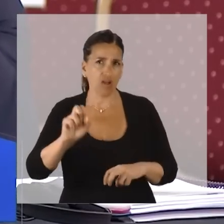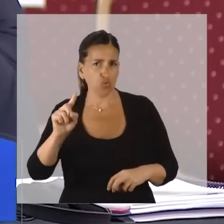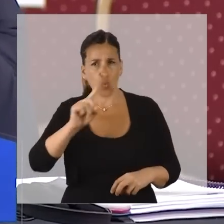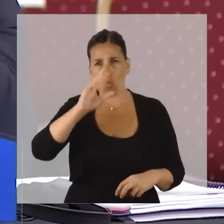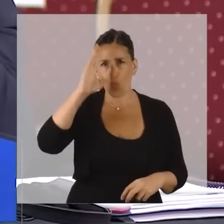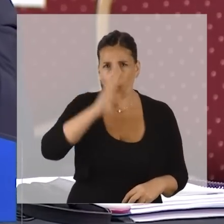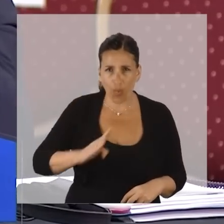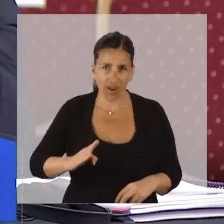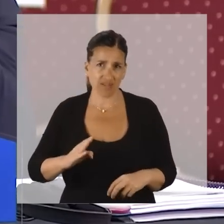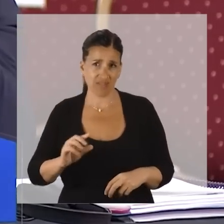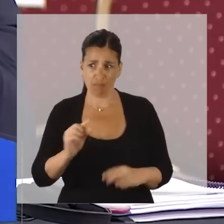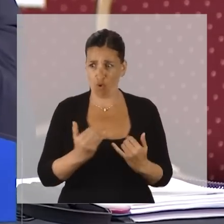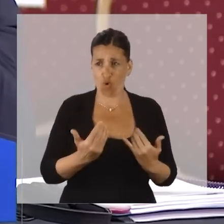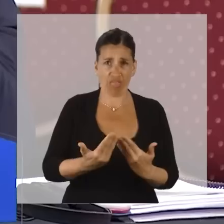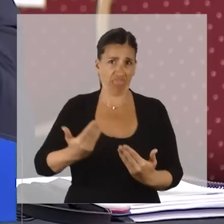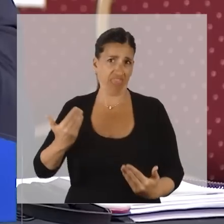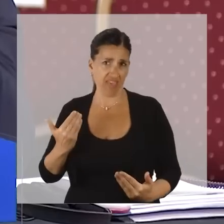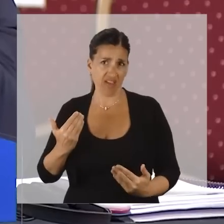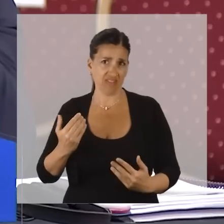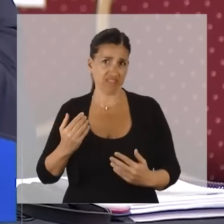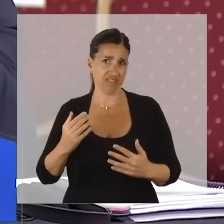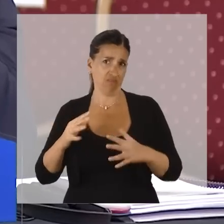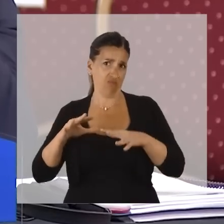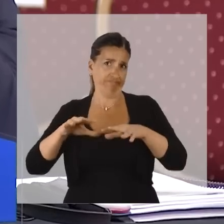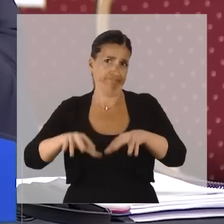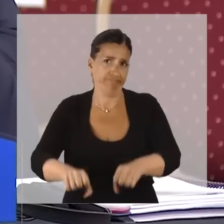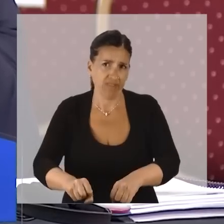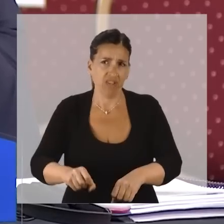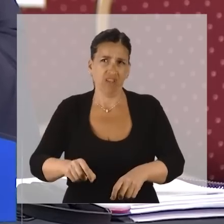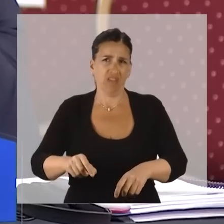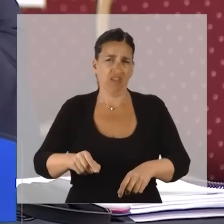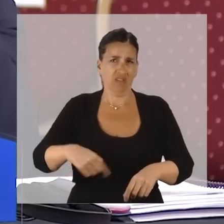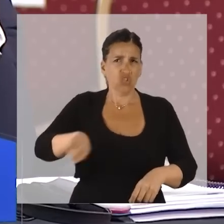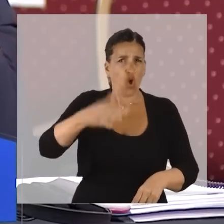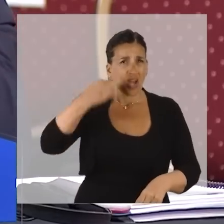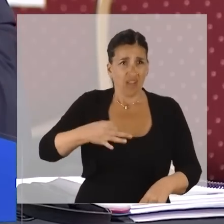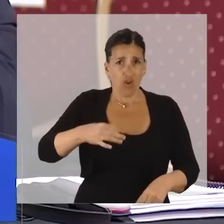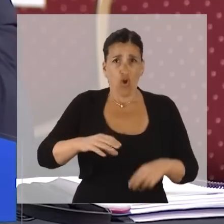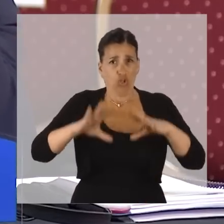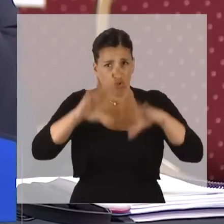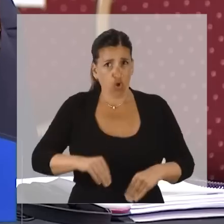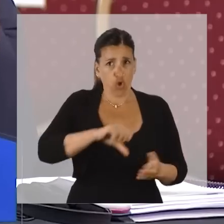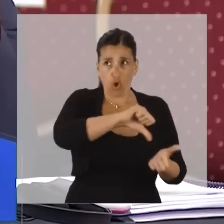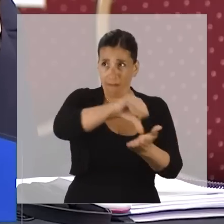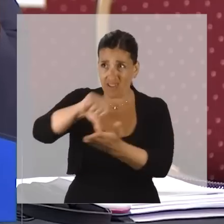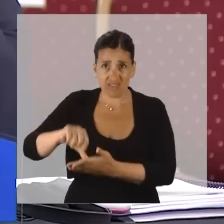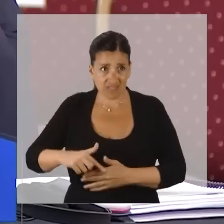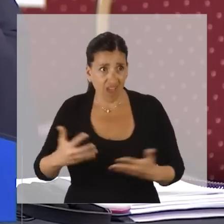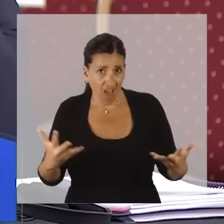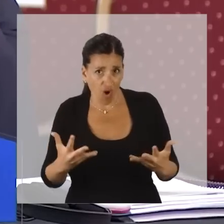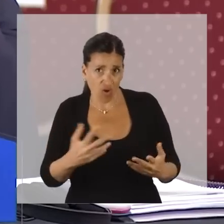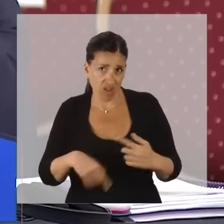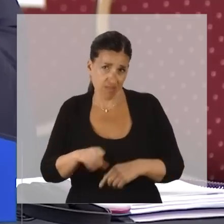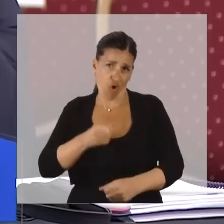sucedidas en Brasil hace pocos días creo que todos los países que estamos acá